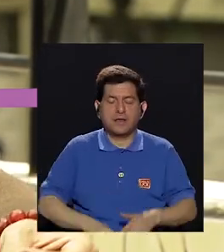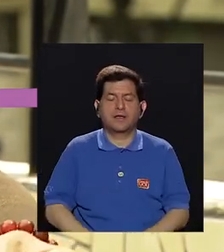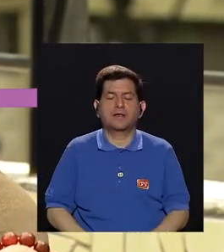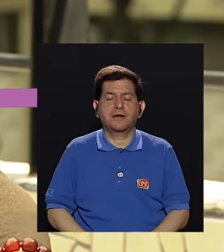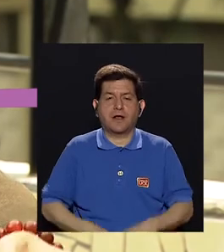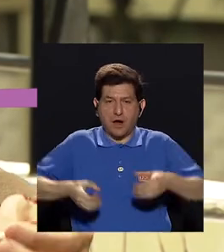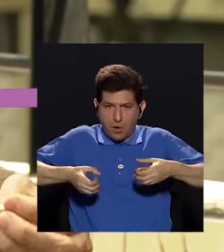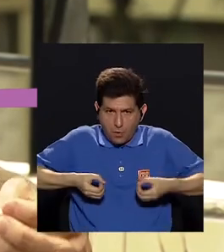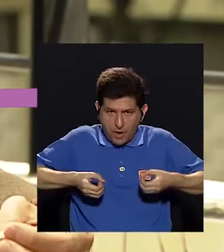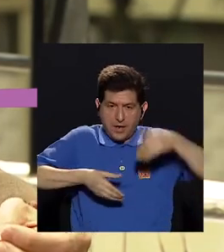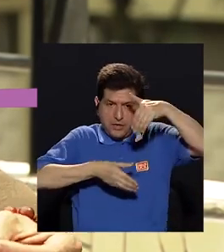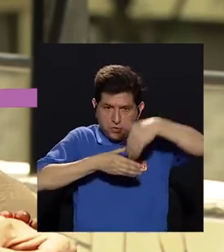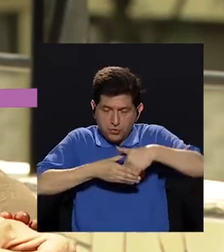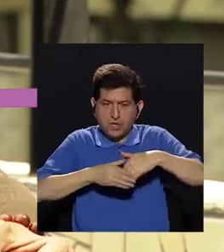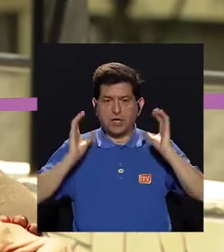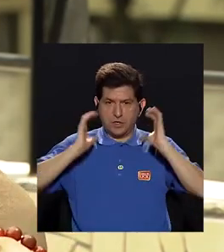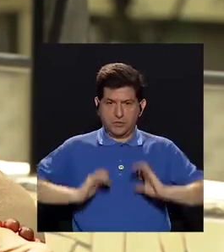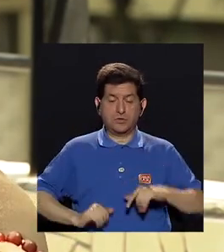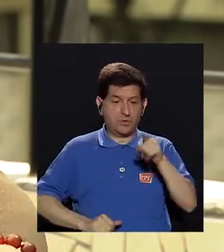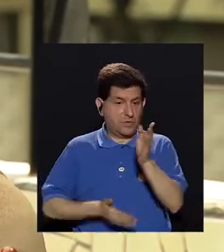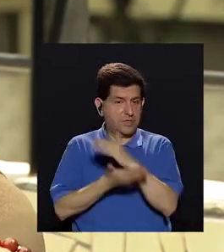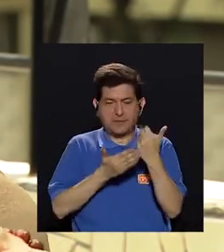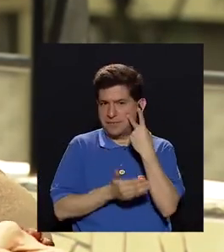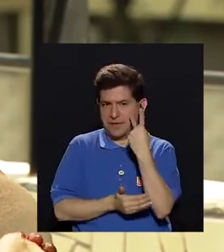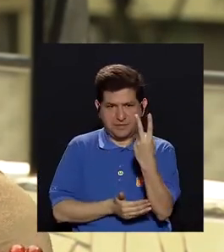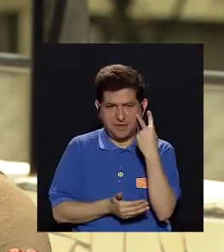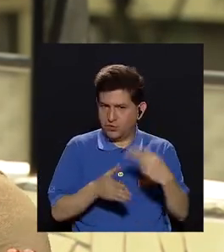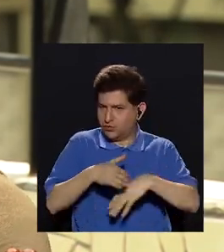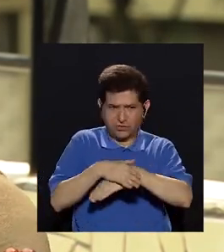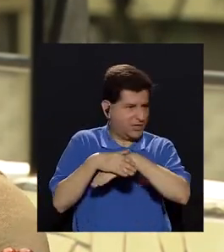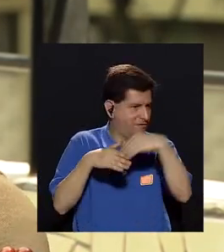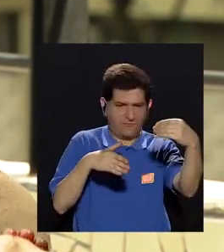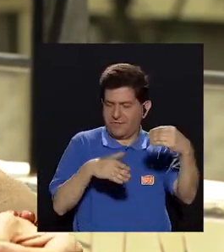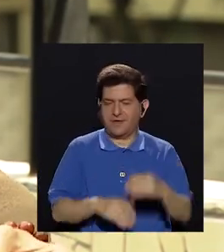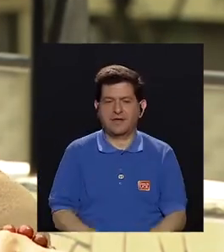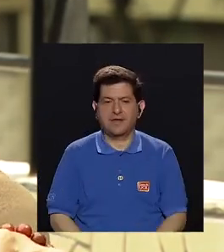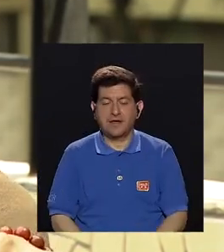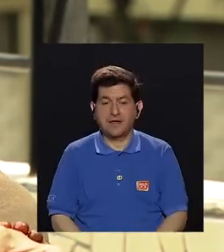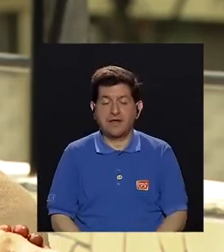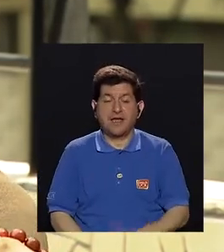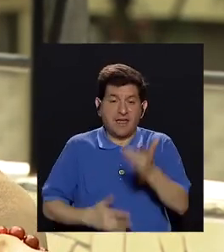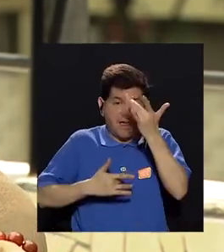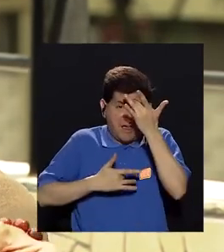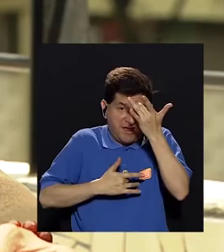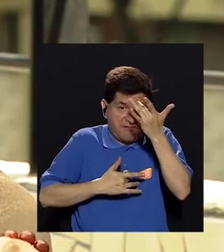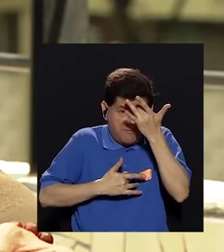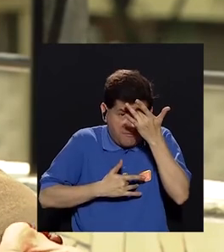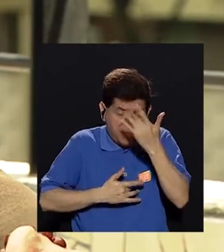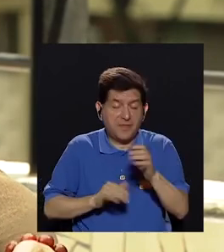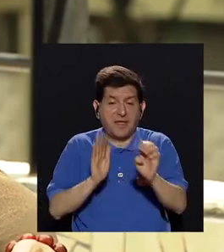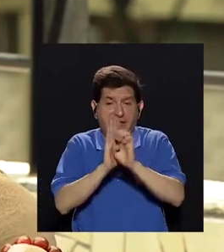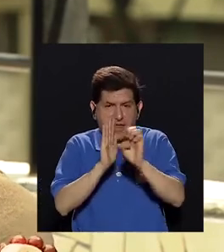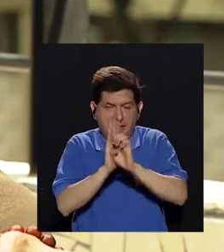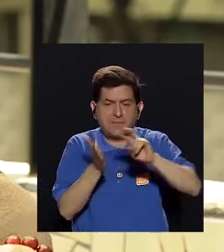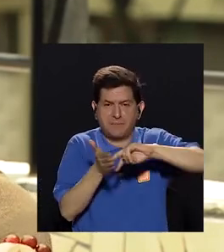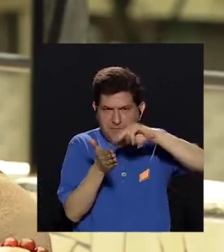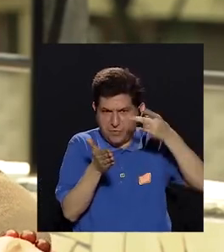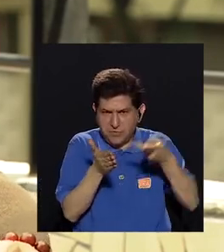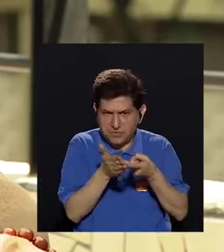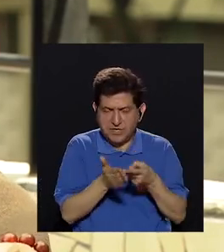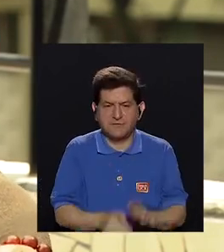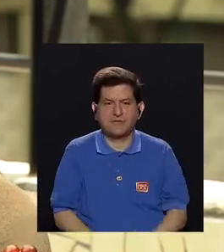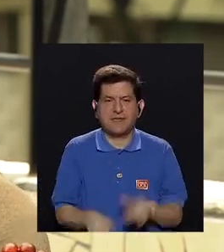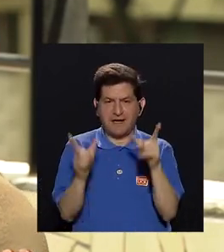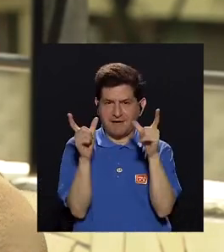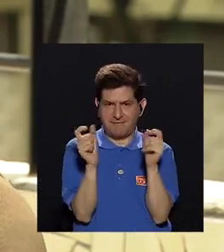los ovarios dentro del cuerpo, no es un órgano que sea visible externamente y las posibles enfermedades, por ejemplo, en lo que tiene